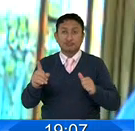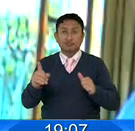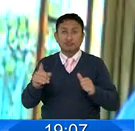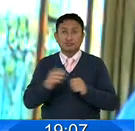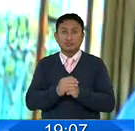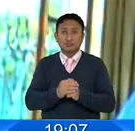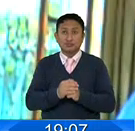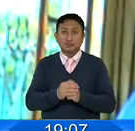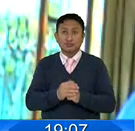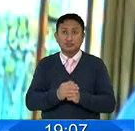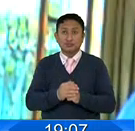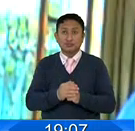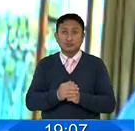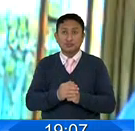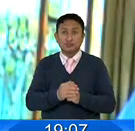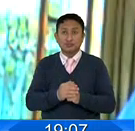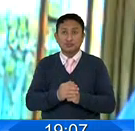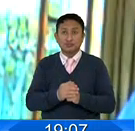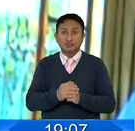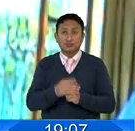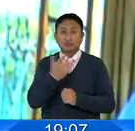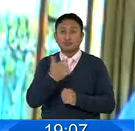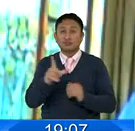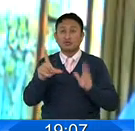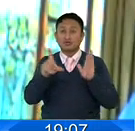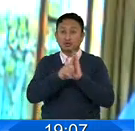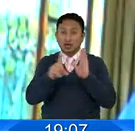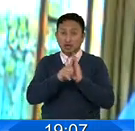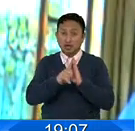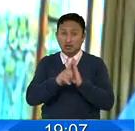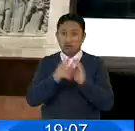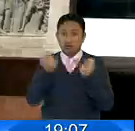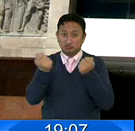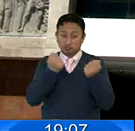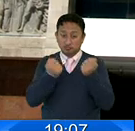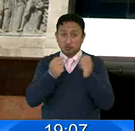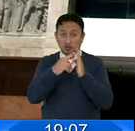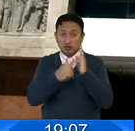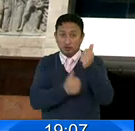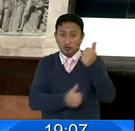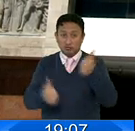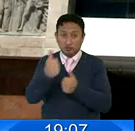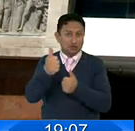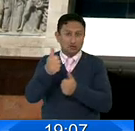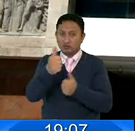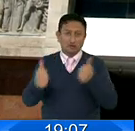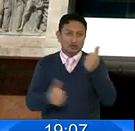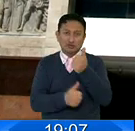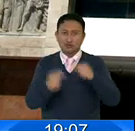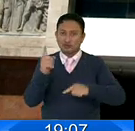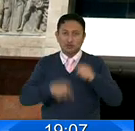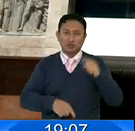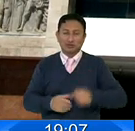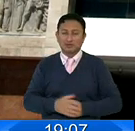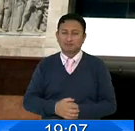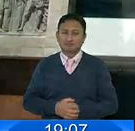el espíritu de una ley no puede ser afectado por un reglamento. Informó Valeria Navarro.